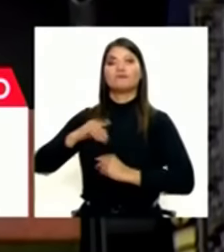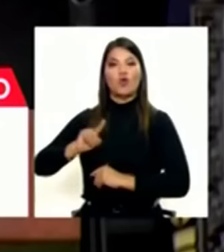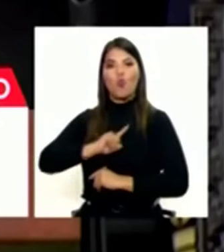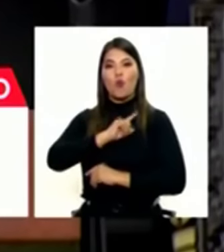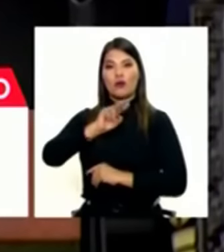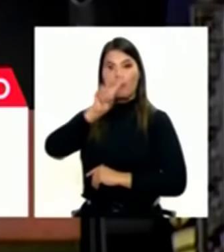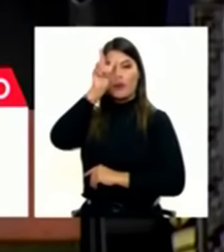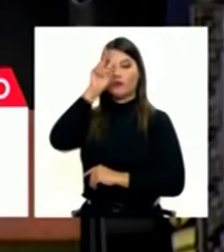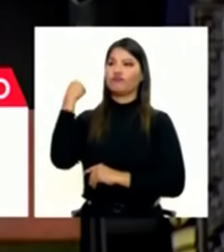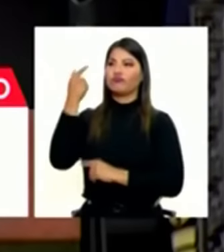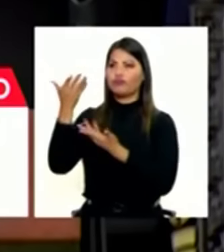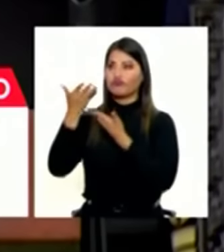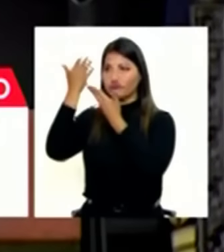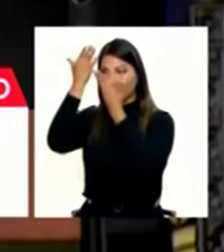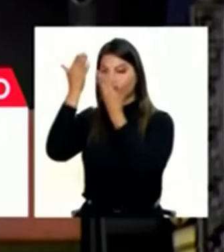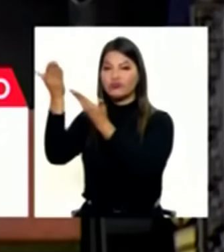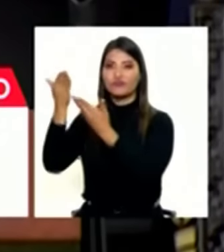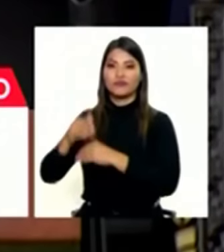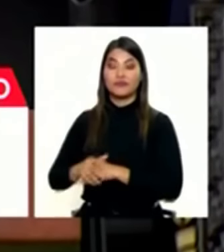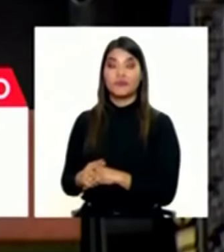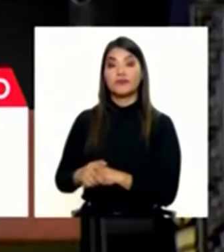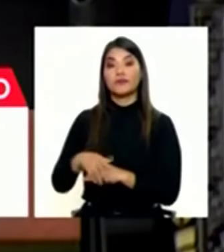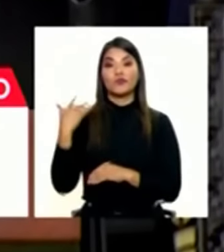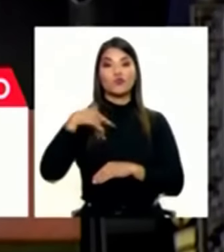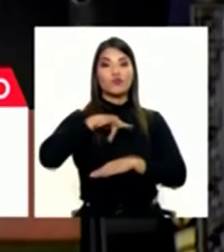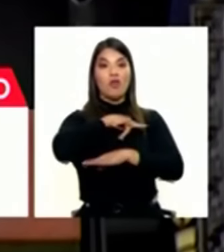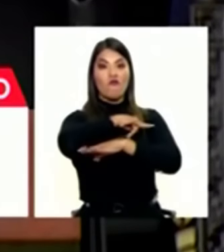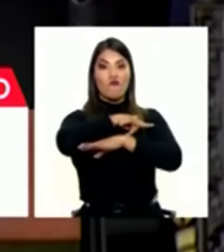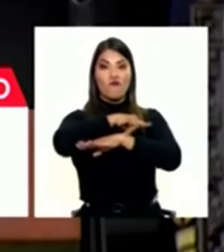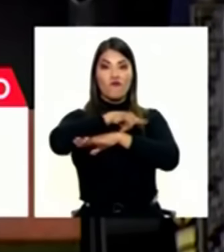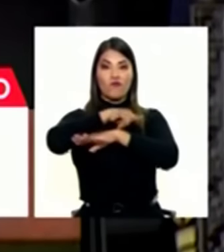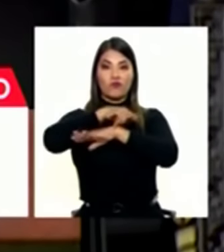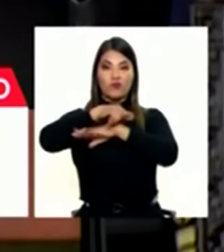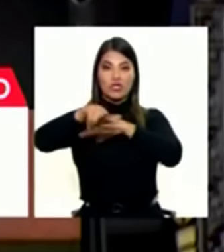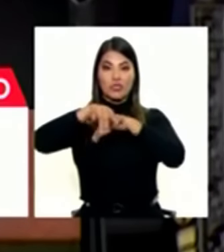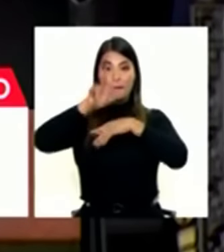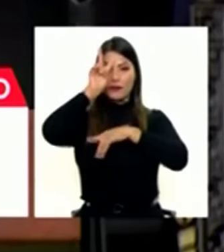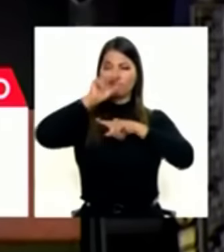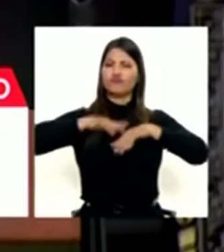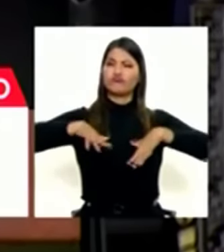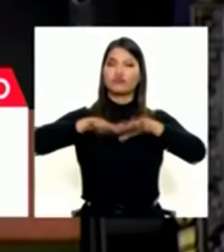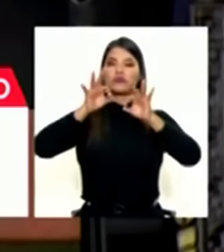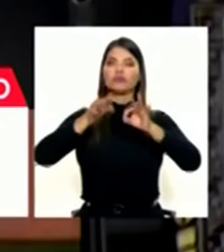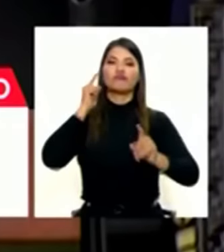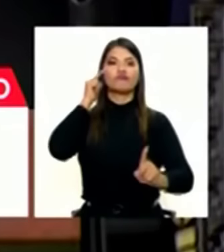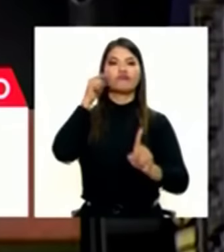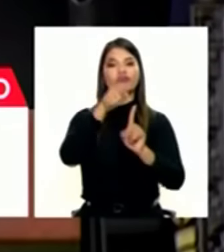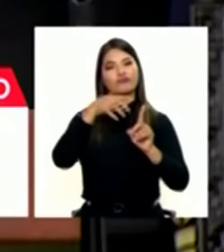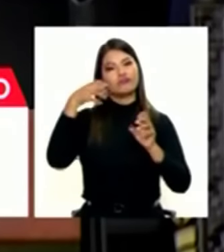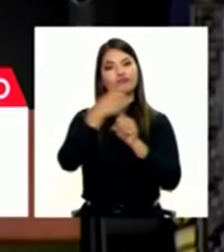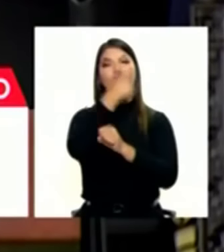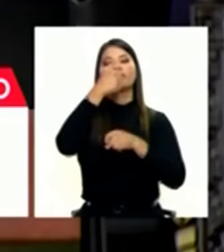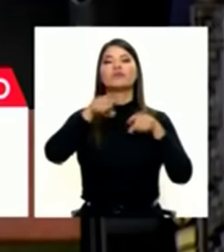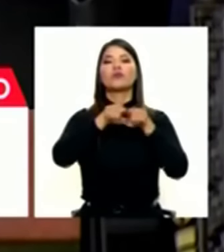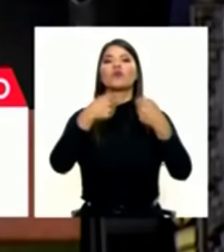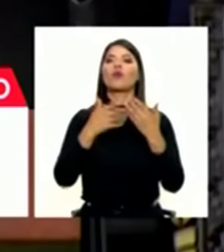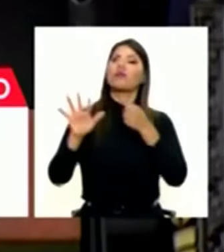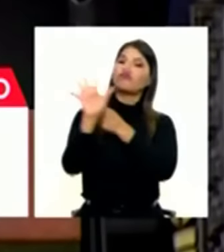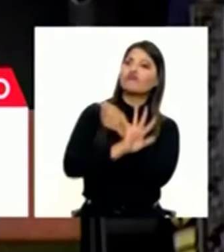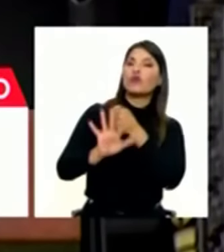aviación nacional. La Fuerza Aérea del Perú nació con la misión fundamental de ejercer la